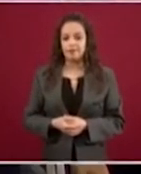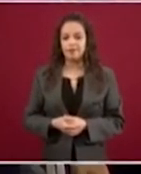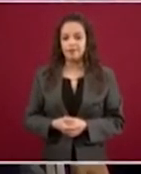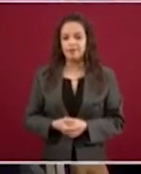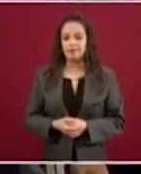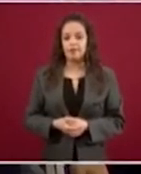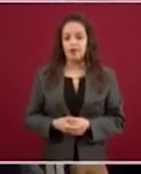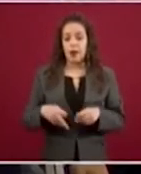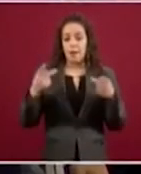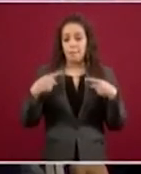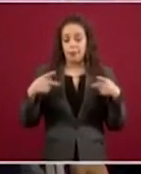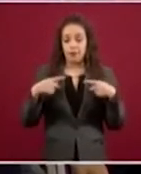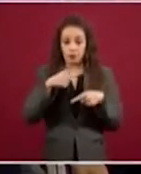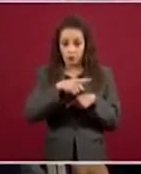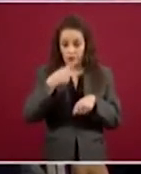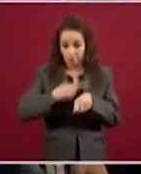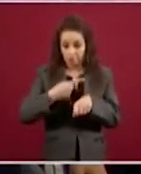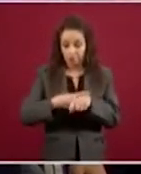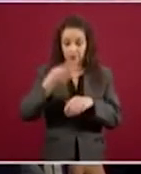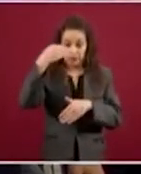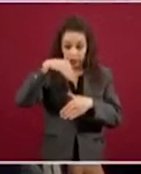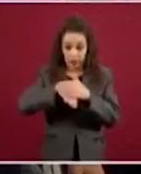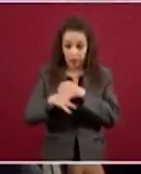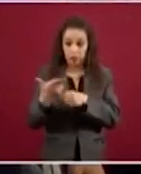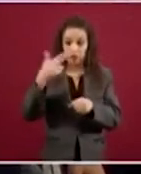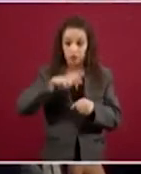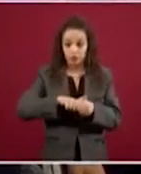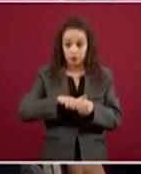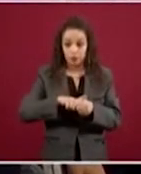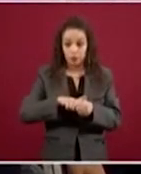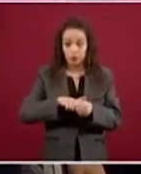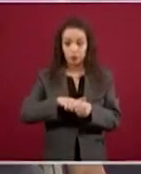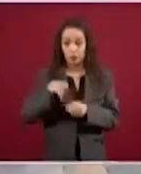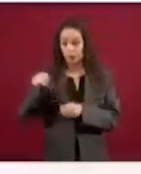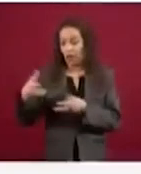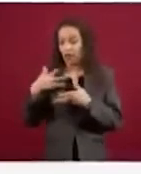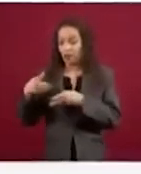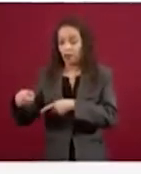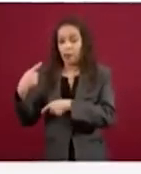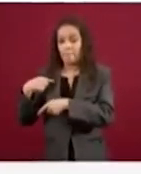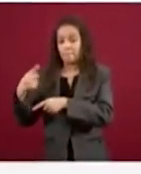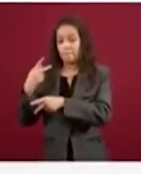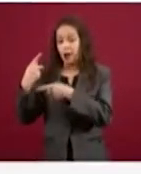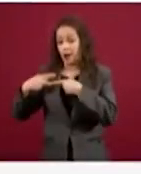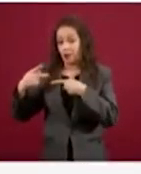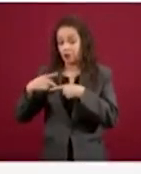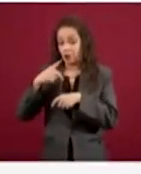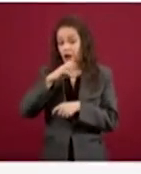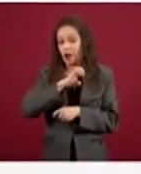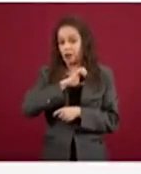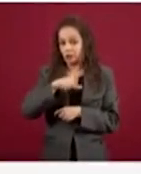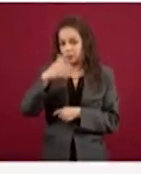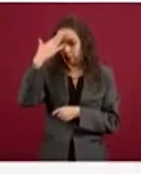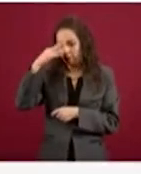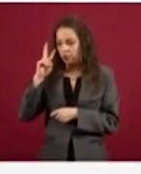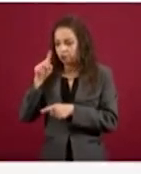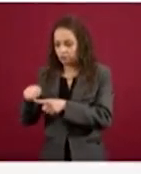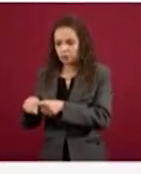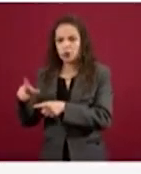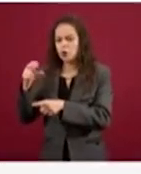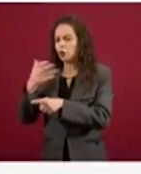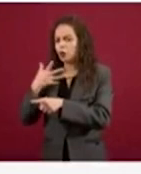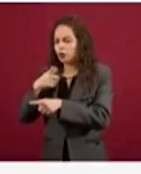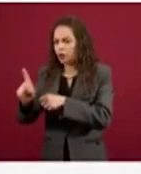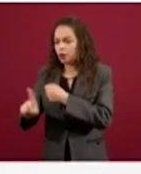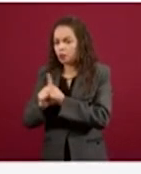entra al hospital aquí está el filtro sanitario si el paciente viene a otra cosa a la consulta externa que no traiga problema